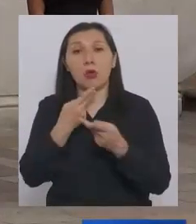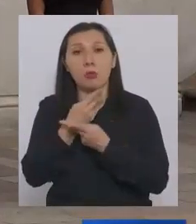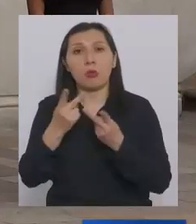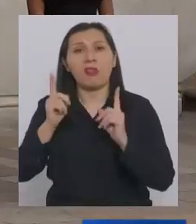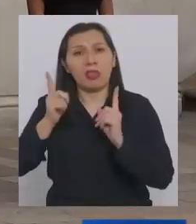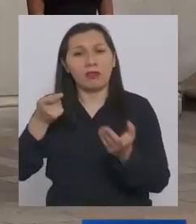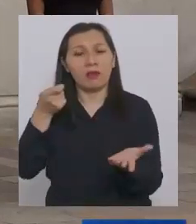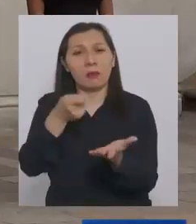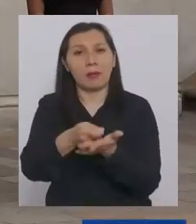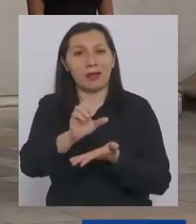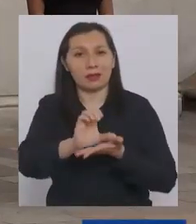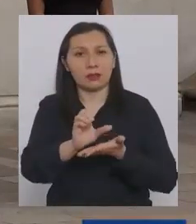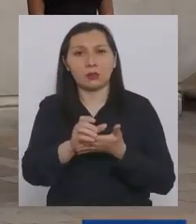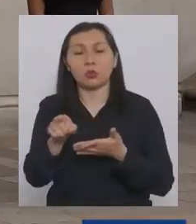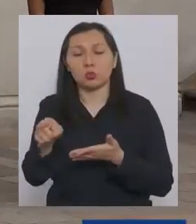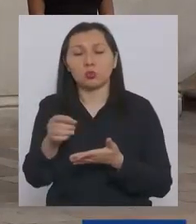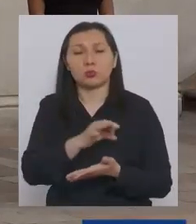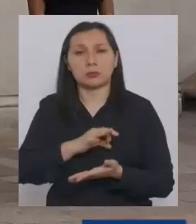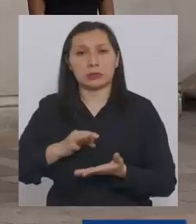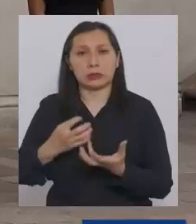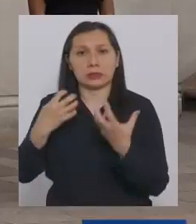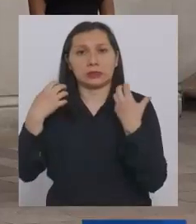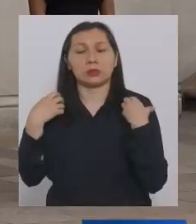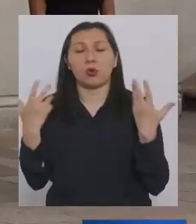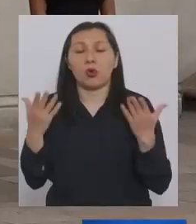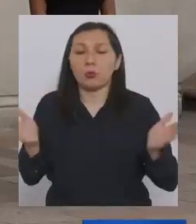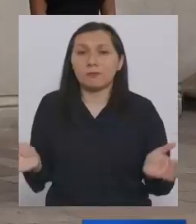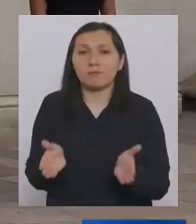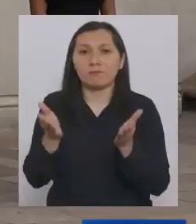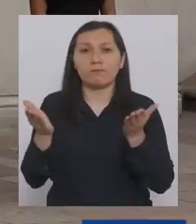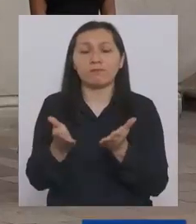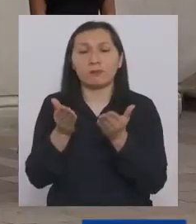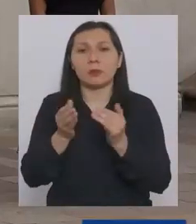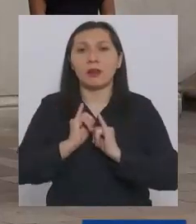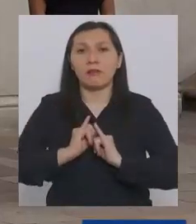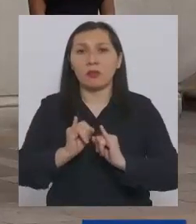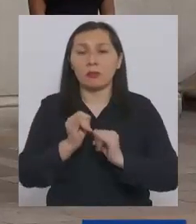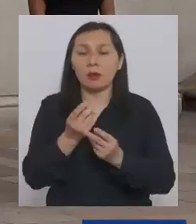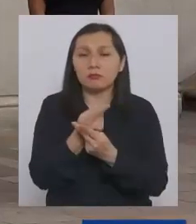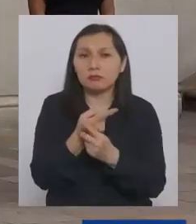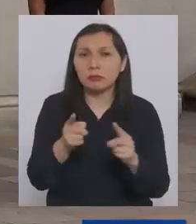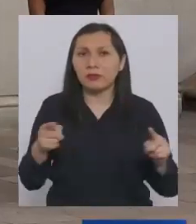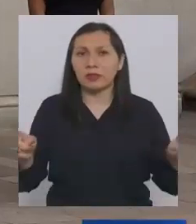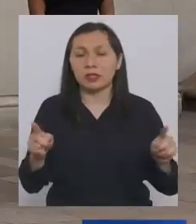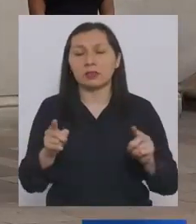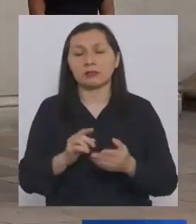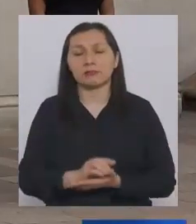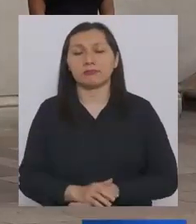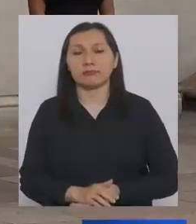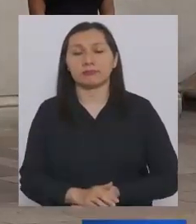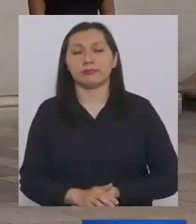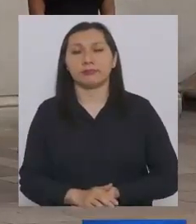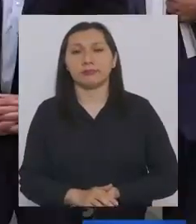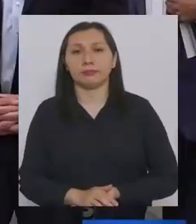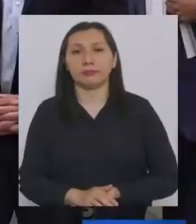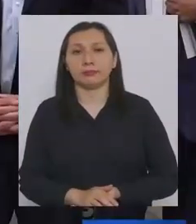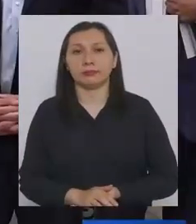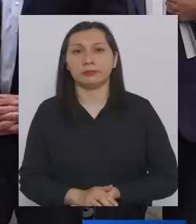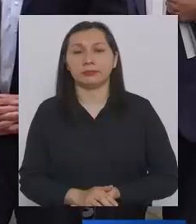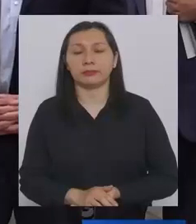estatal. Desde su cartera, ¿cómo quiere estimular usted el pluralismo informativo, la transparencia informativa? En fin.